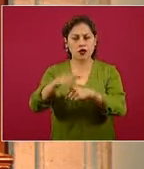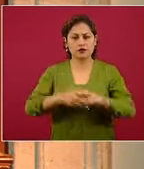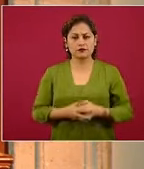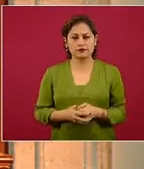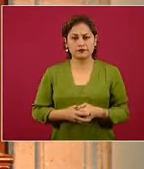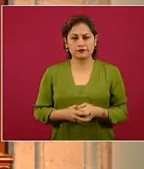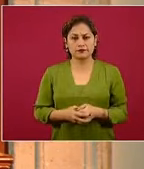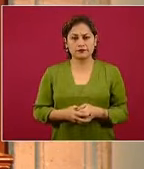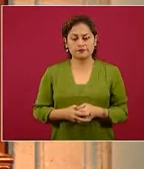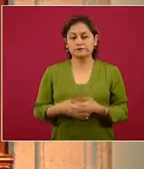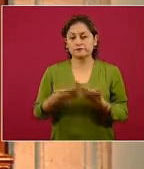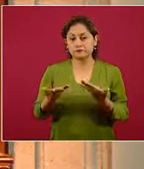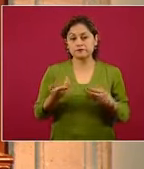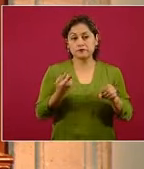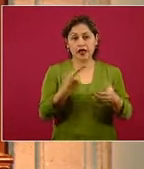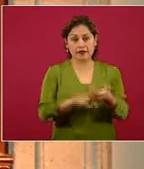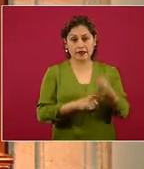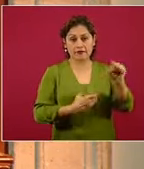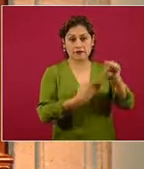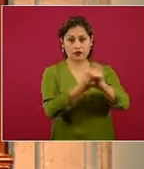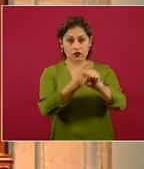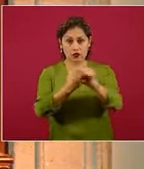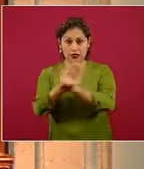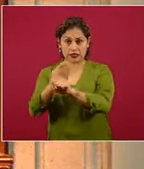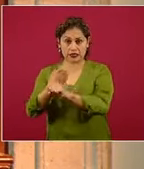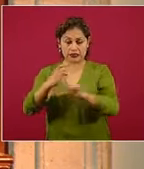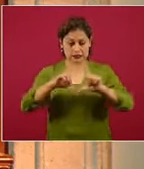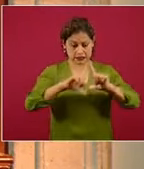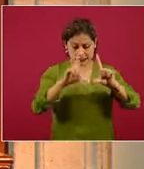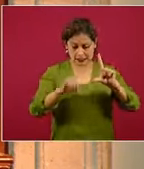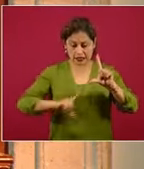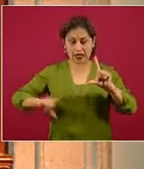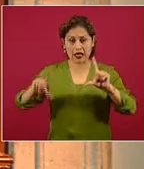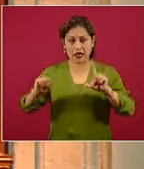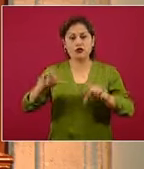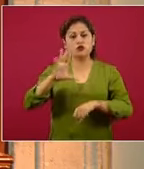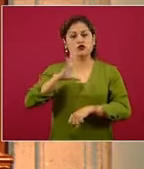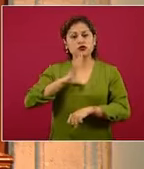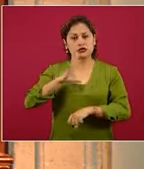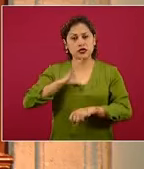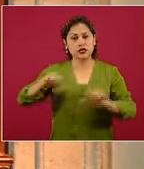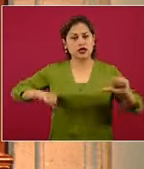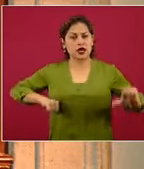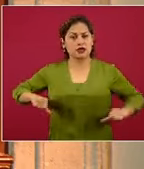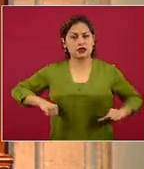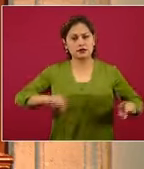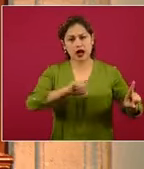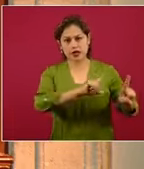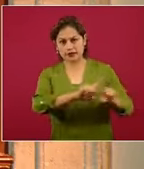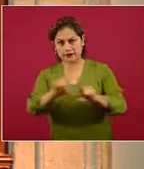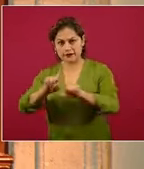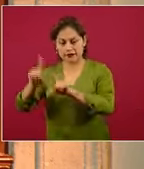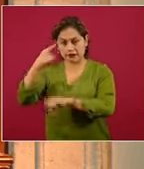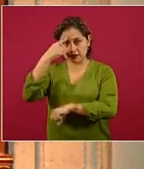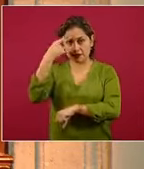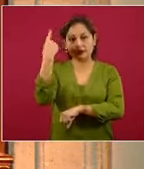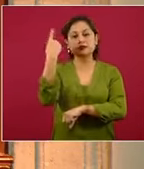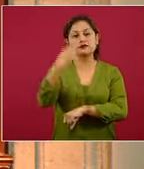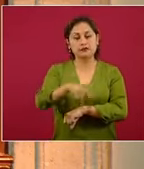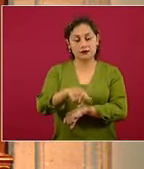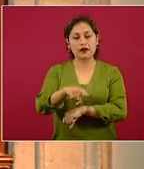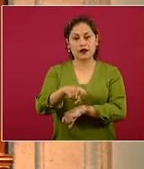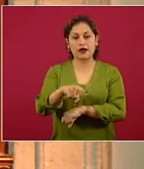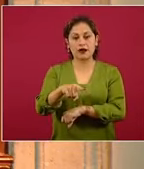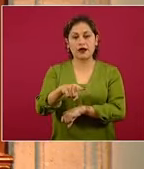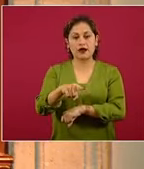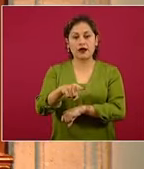que de manera regional, es decir, en cada una de las entidades federativas, se pueden llevarse a cabo para efectos